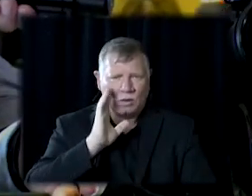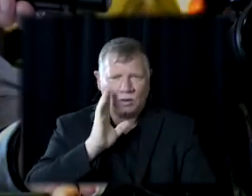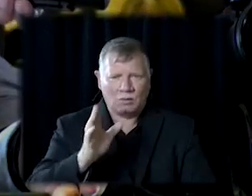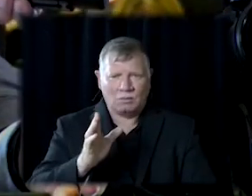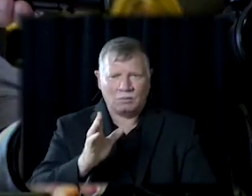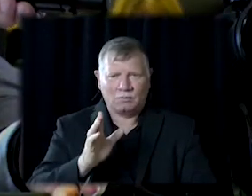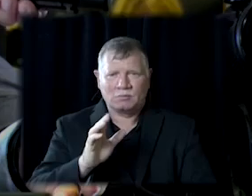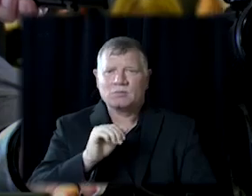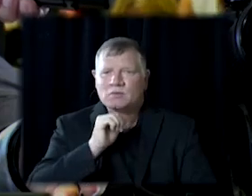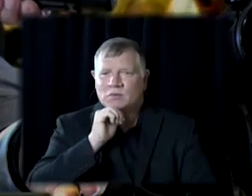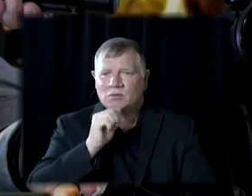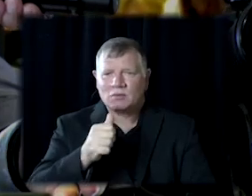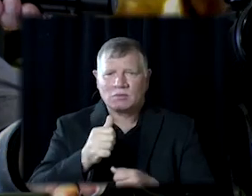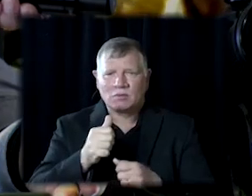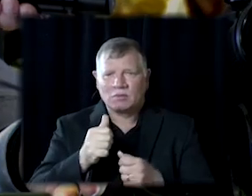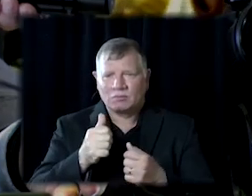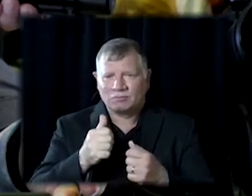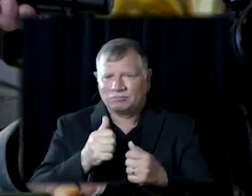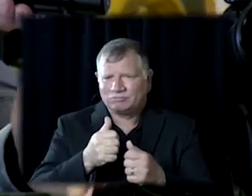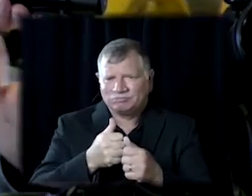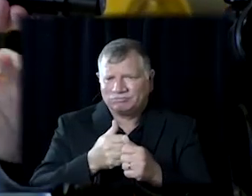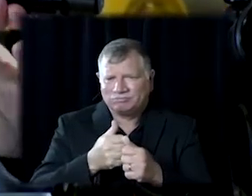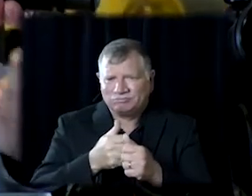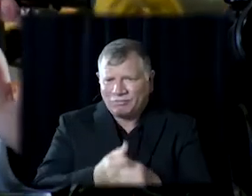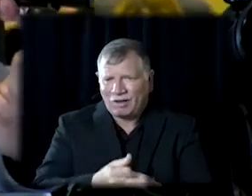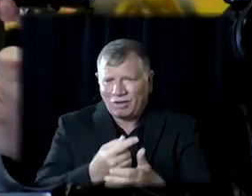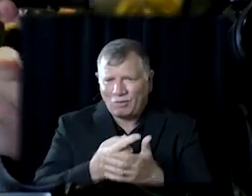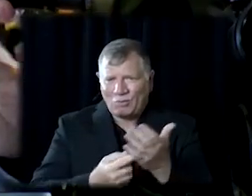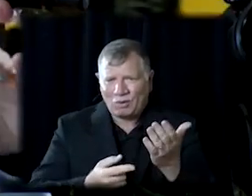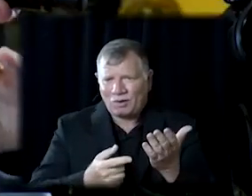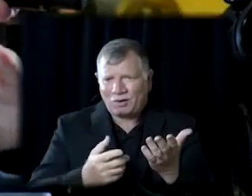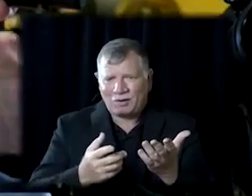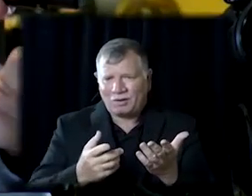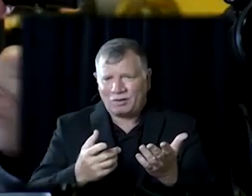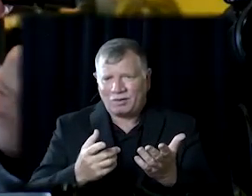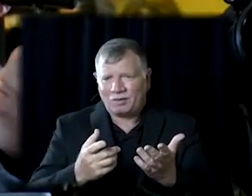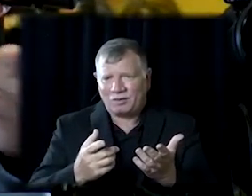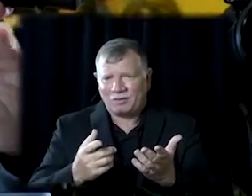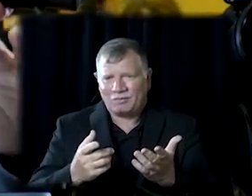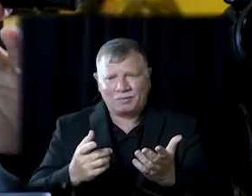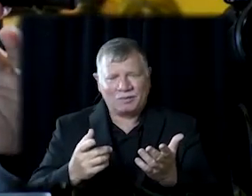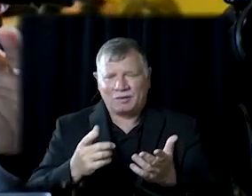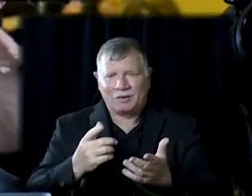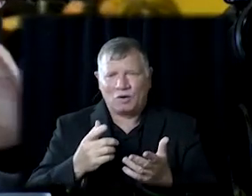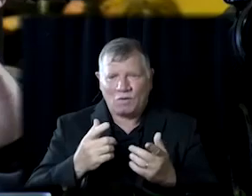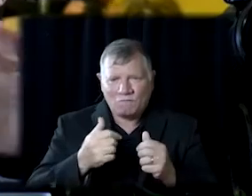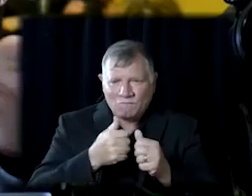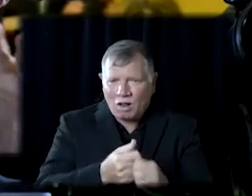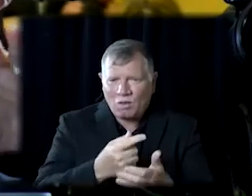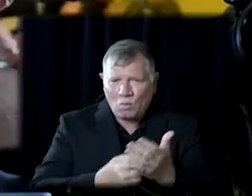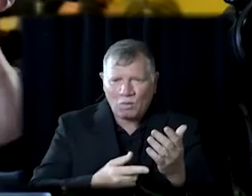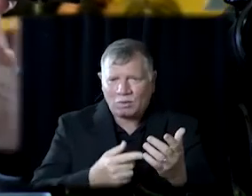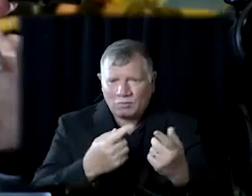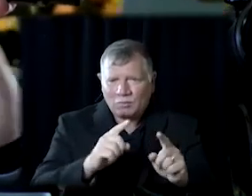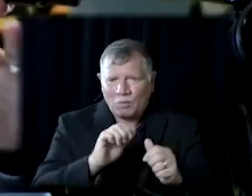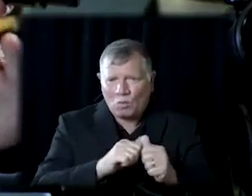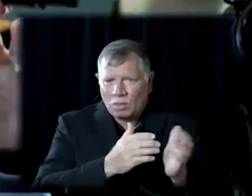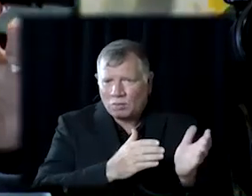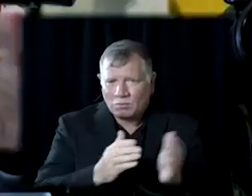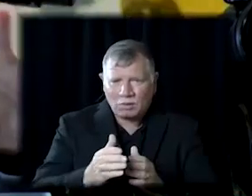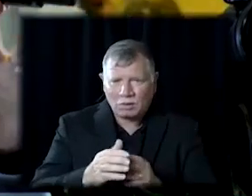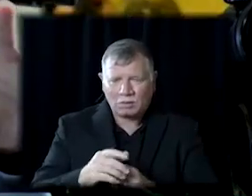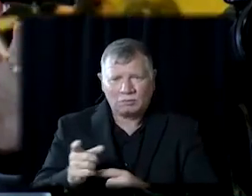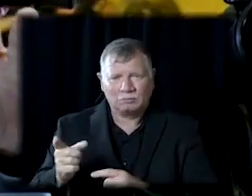nuevo incumplimiento de parte del gobierno en los renglones en que ellos ya definitivamente indicaron que no van a estar cumpliendo con esas